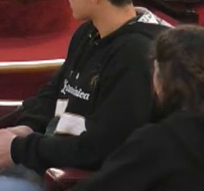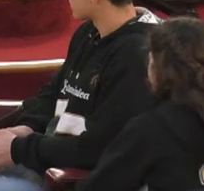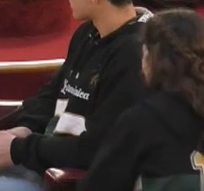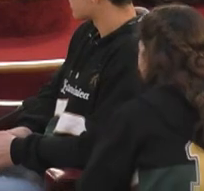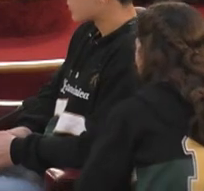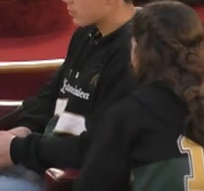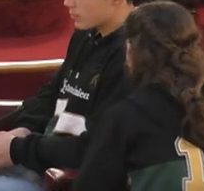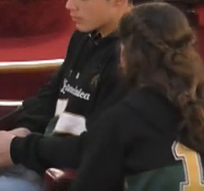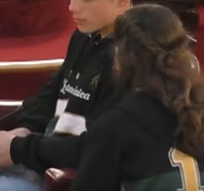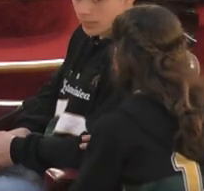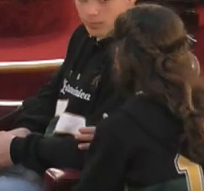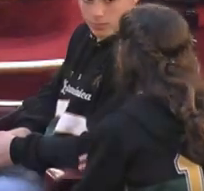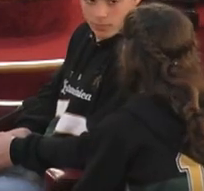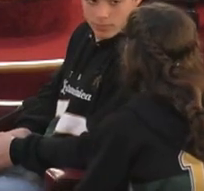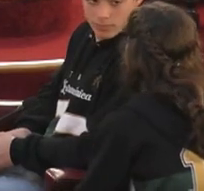Diputado Sebastián Cian.